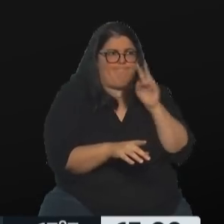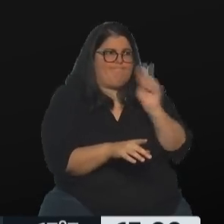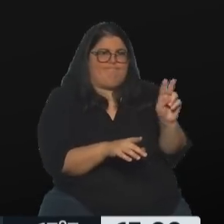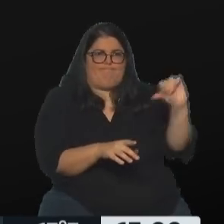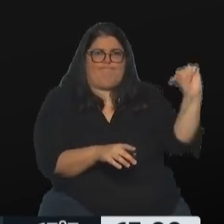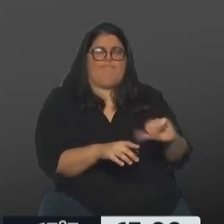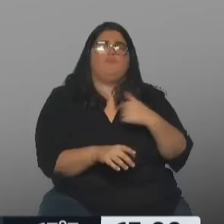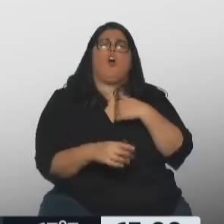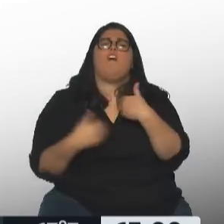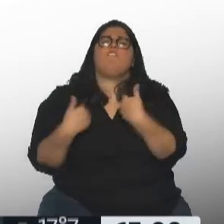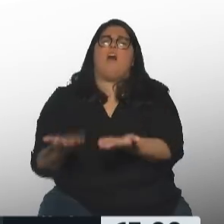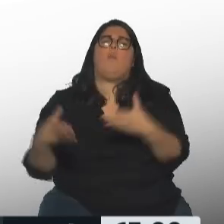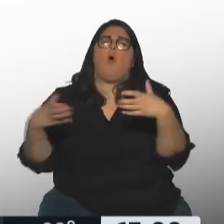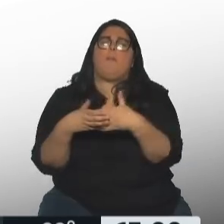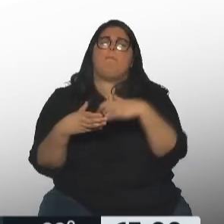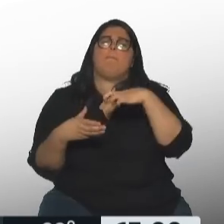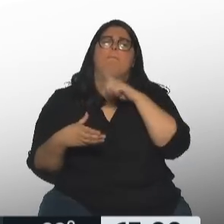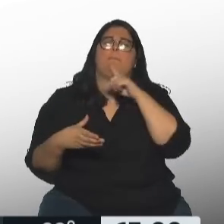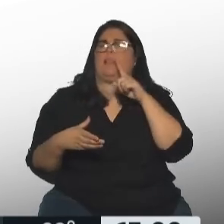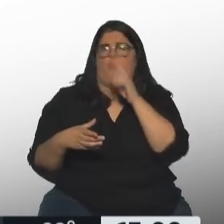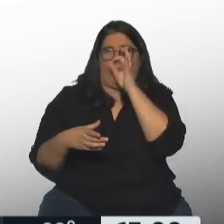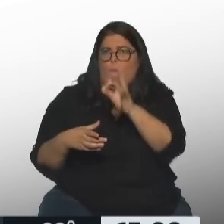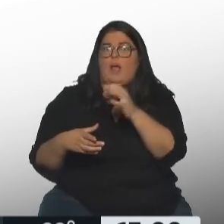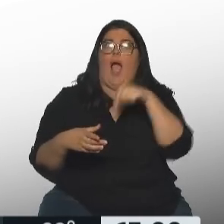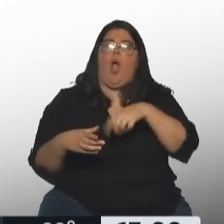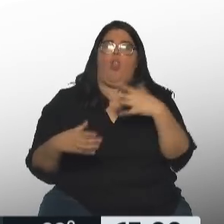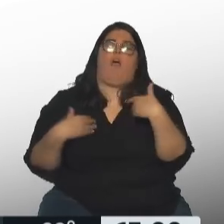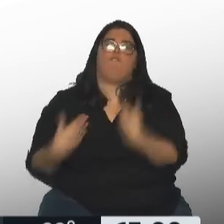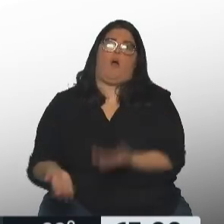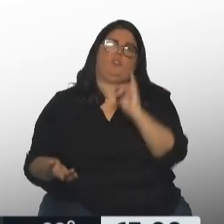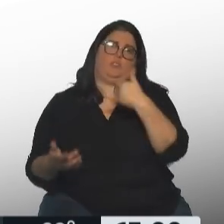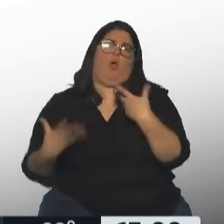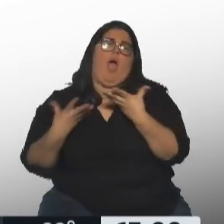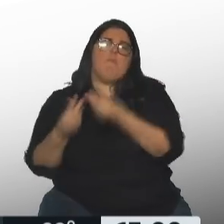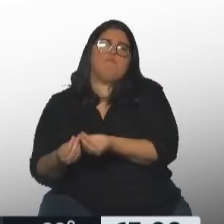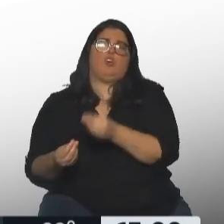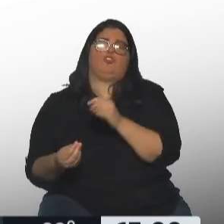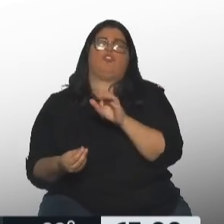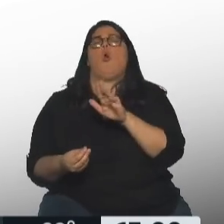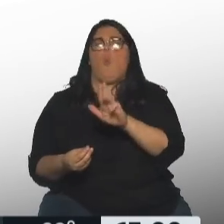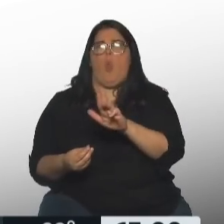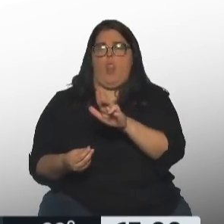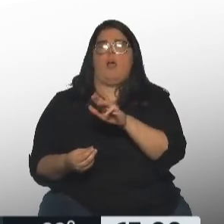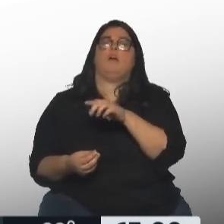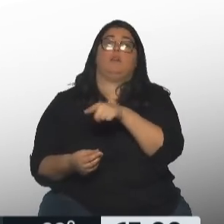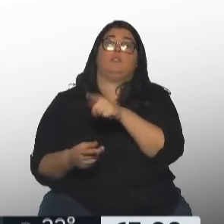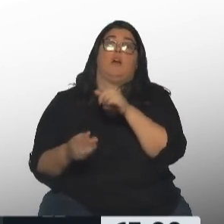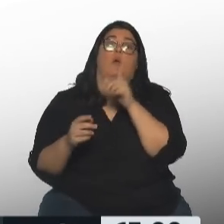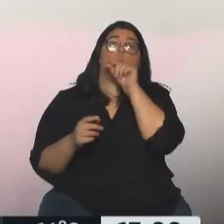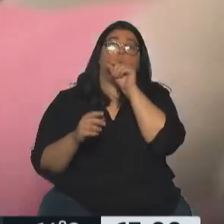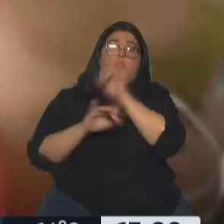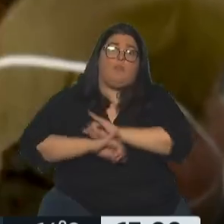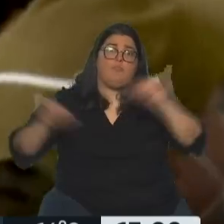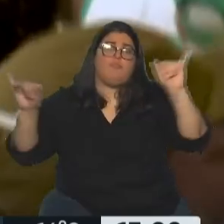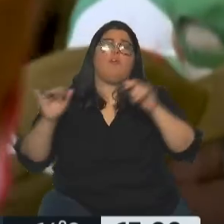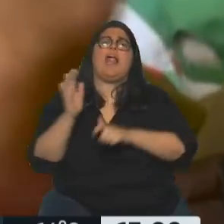soy petista y nunca lo fui. Pero este año estoy con Lula, escribió Anitta en su cuenta de Twitter y puso a disposición sus redes